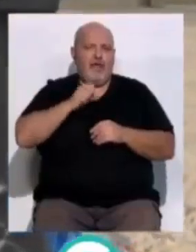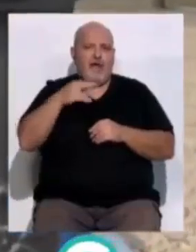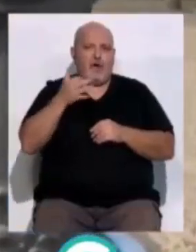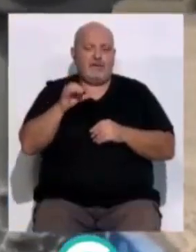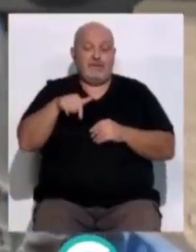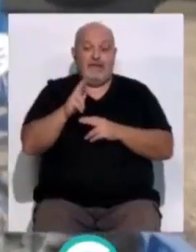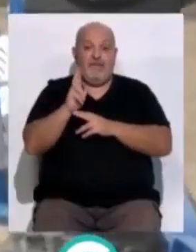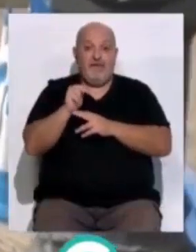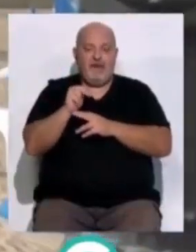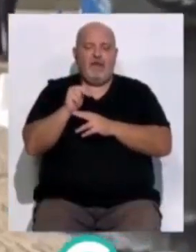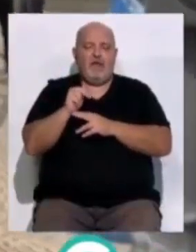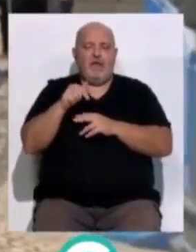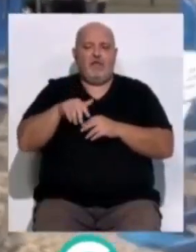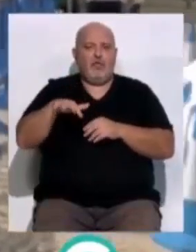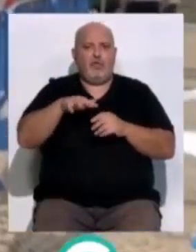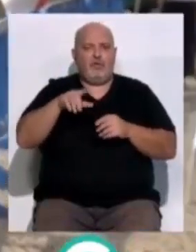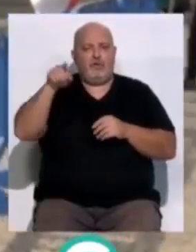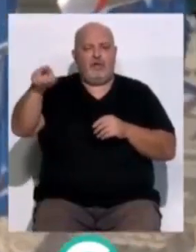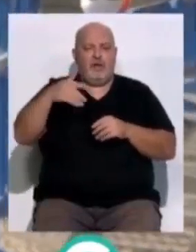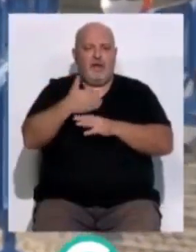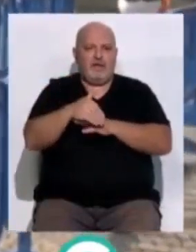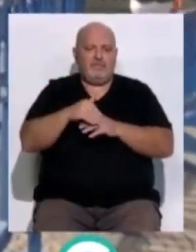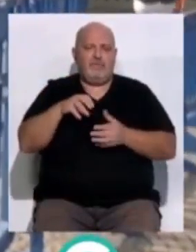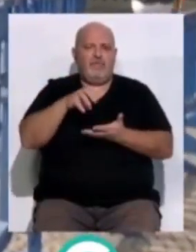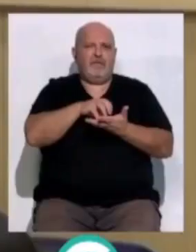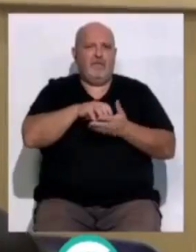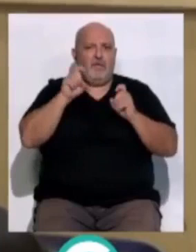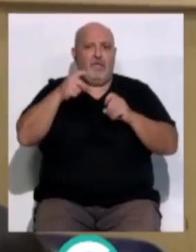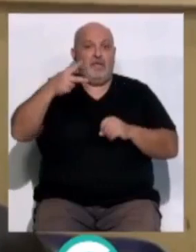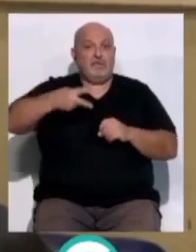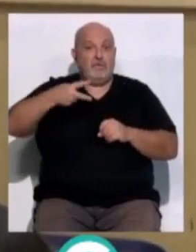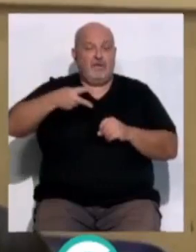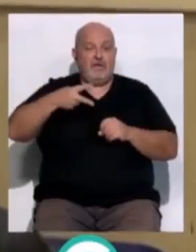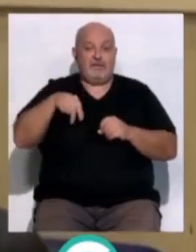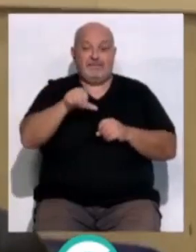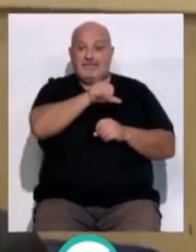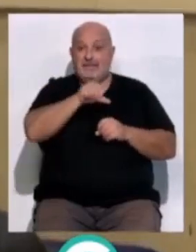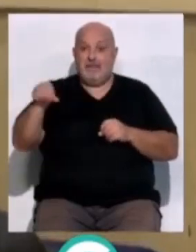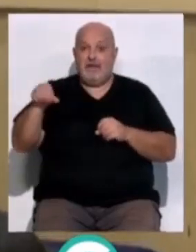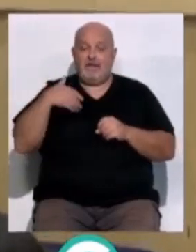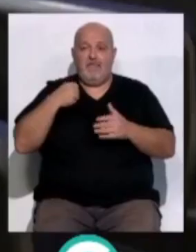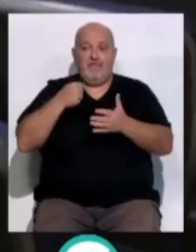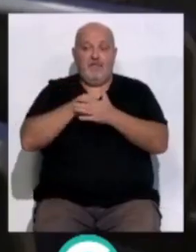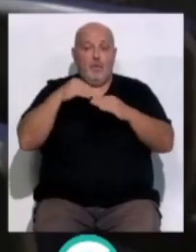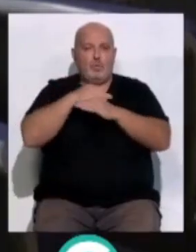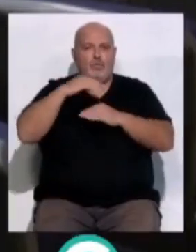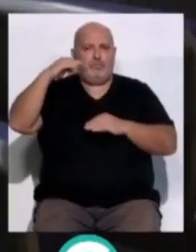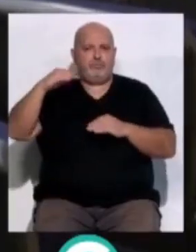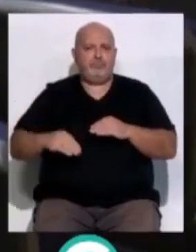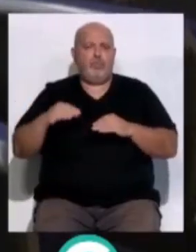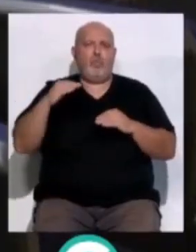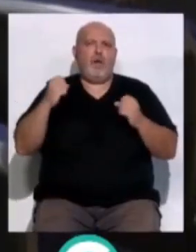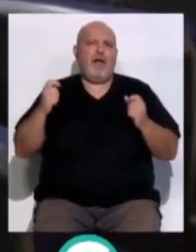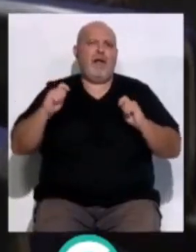Orantes y este viernes se han llevado de nuevo a la calle. En los centros de educación secundaria, desde esta semana y hasta finales de octubre, se desarrollará